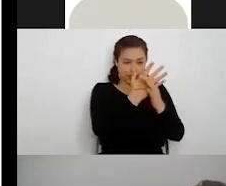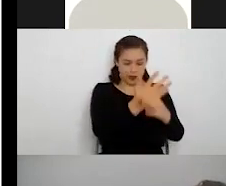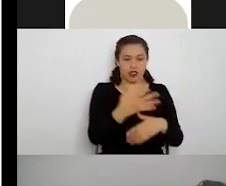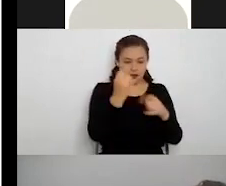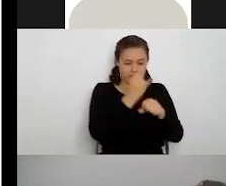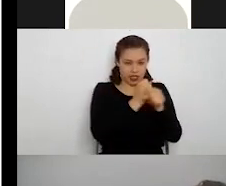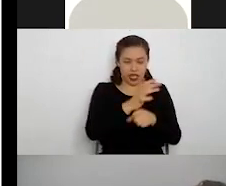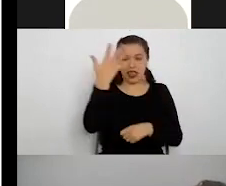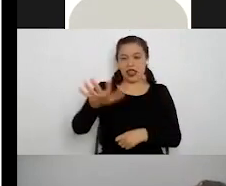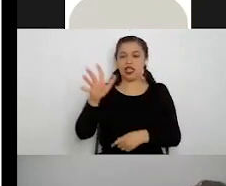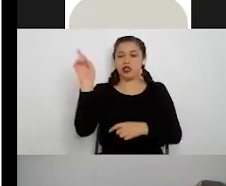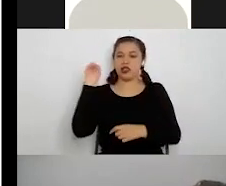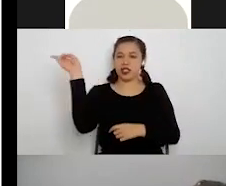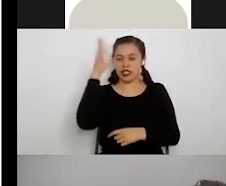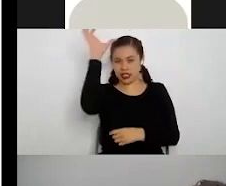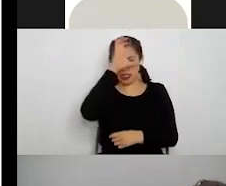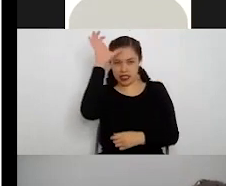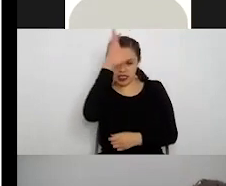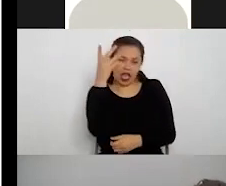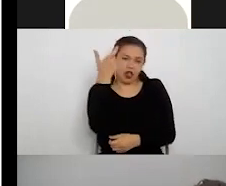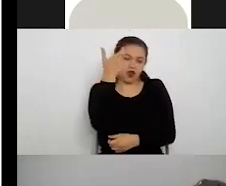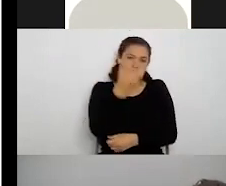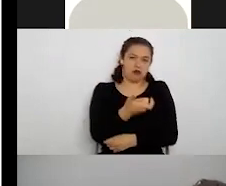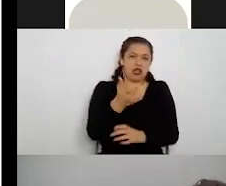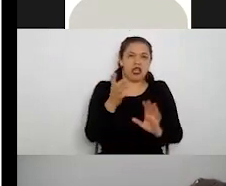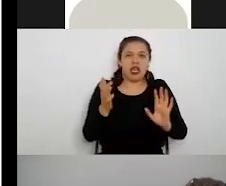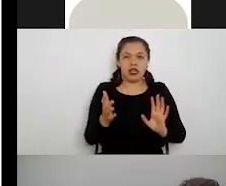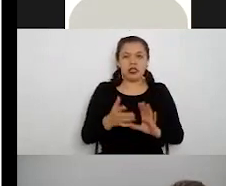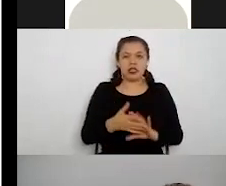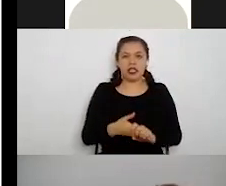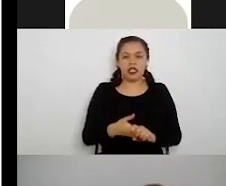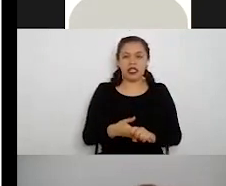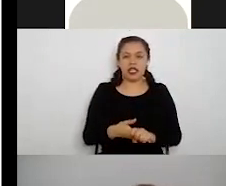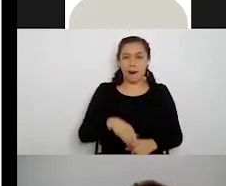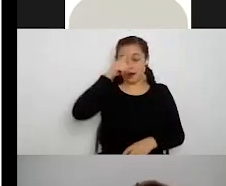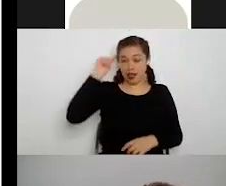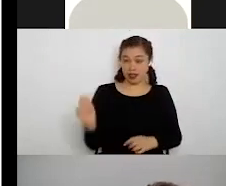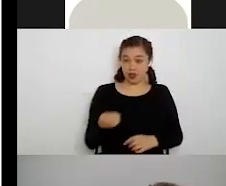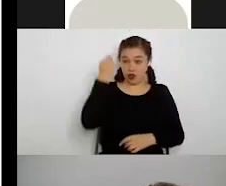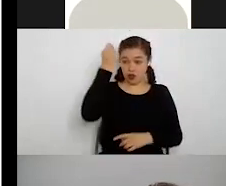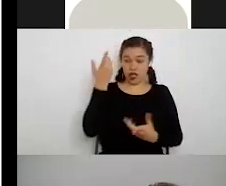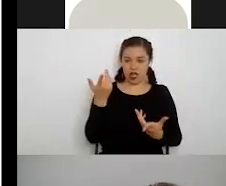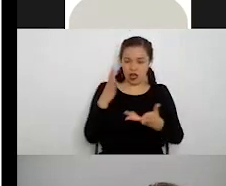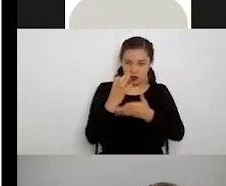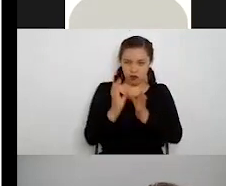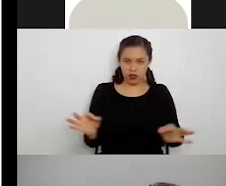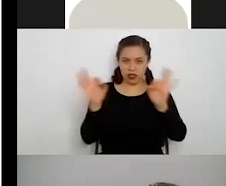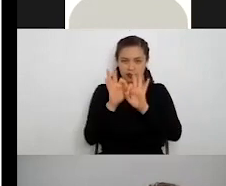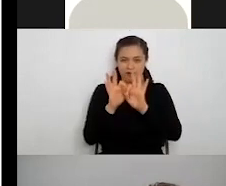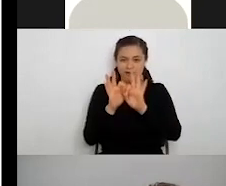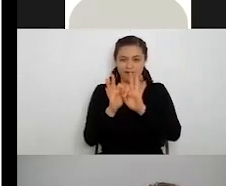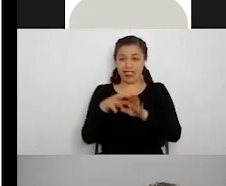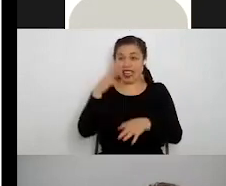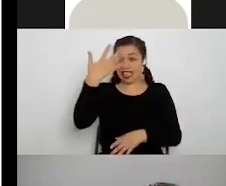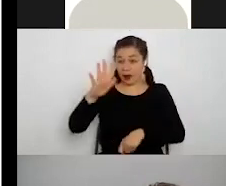desde economía y las que quieran, que son puntales para la tecnología, 6 están en Estados